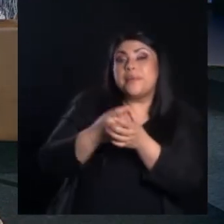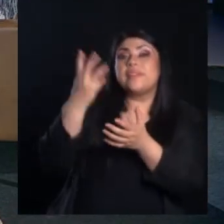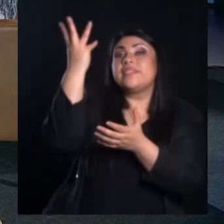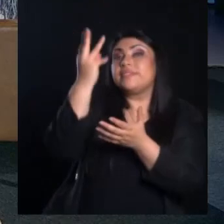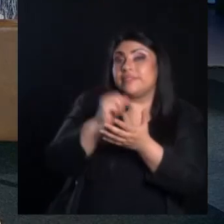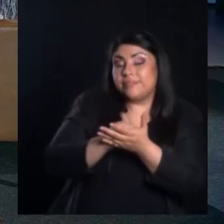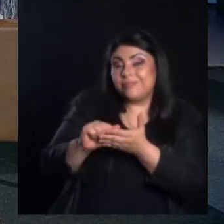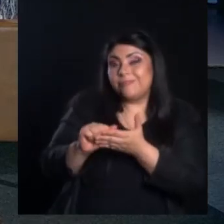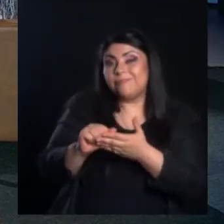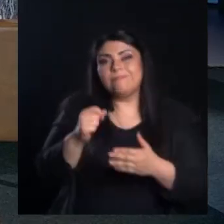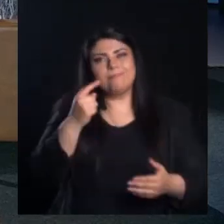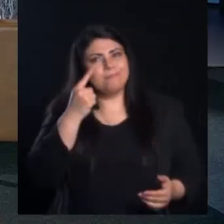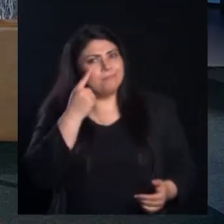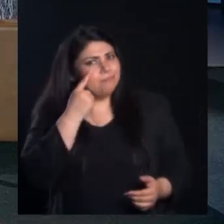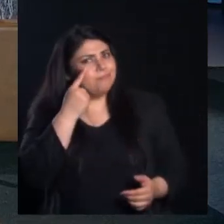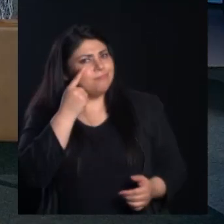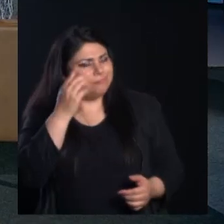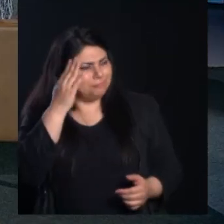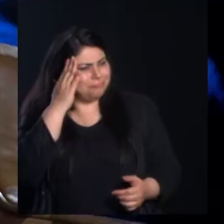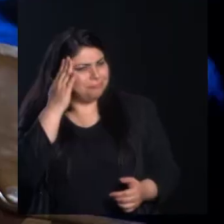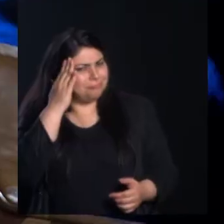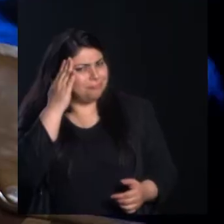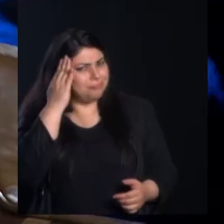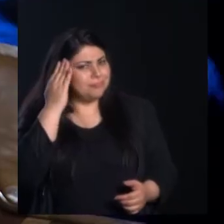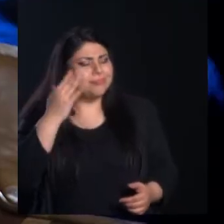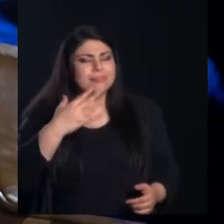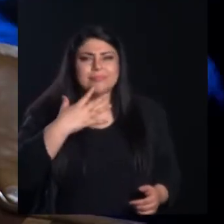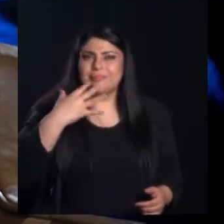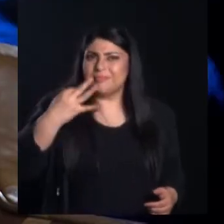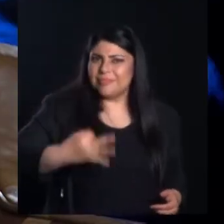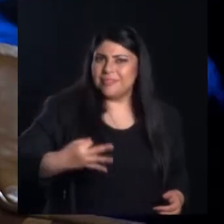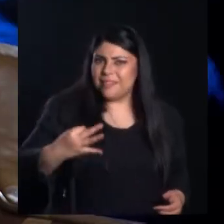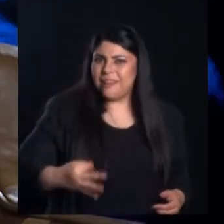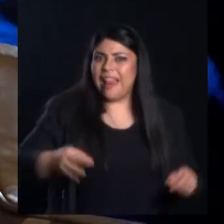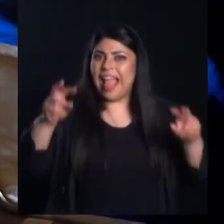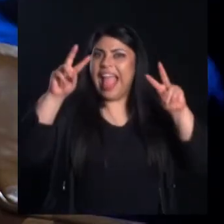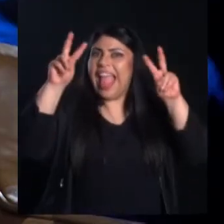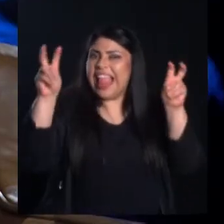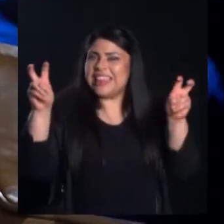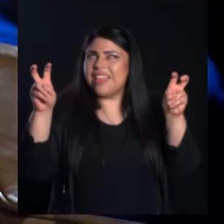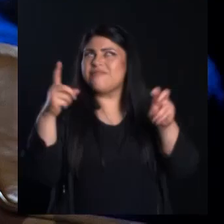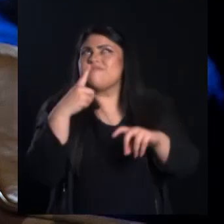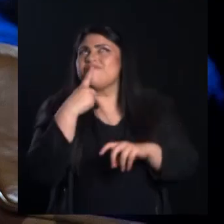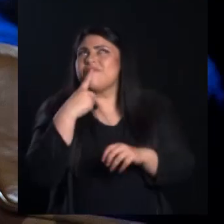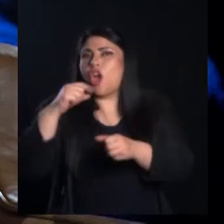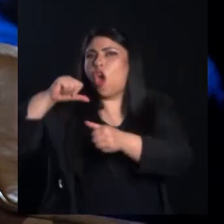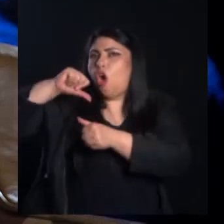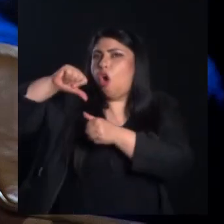lo como lo puede interpretar es que en realidad el tema es ungido para